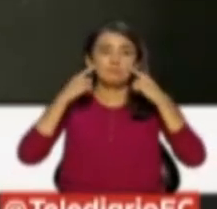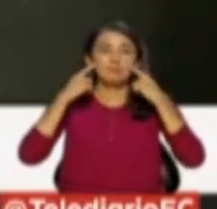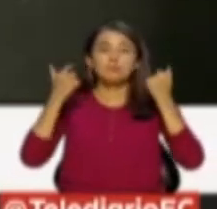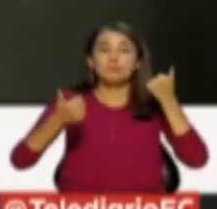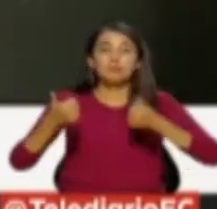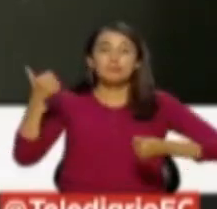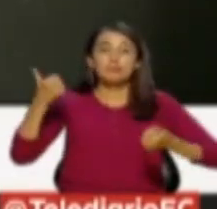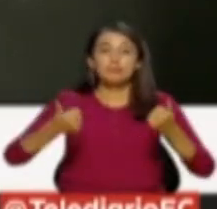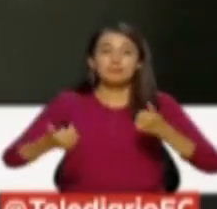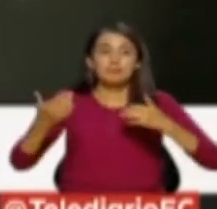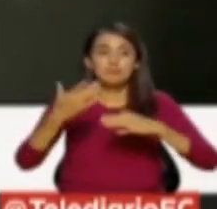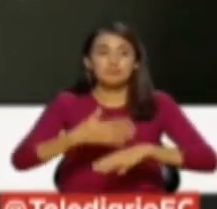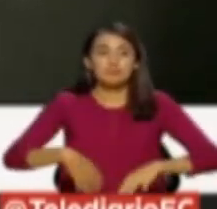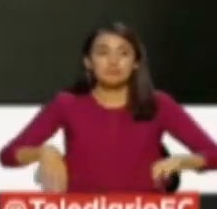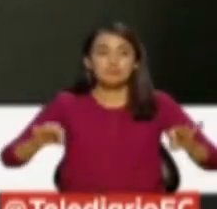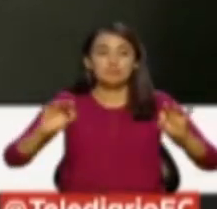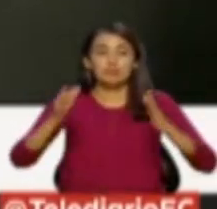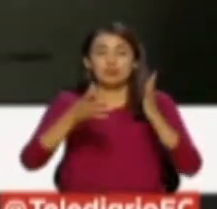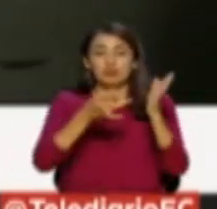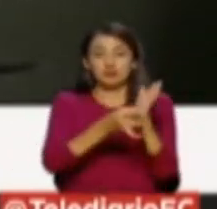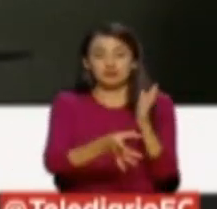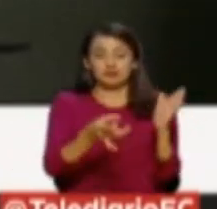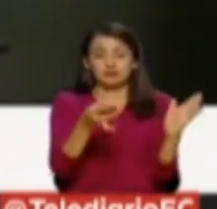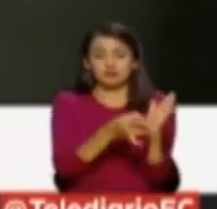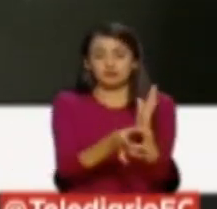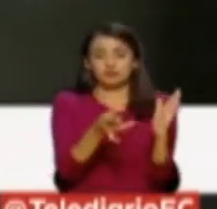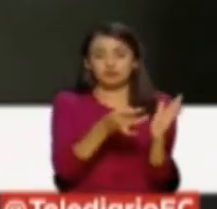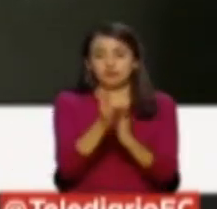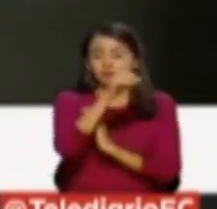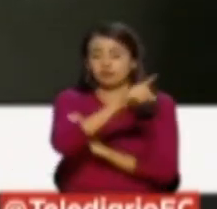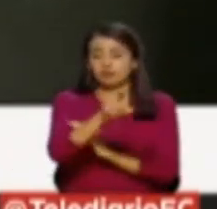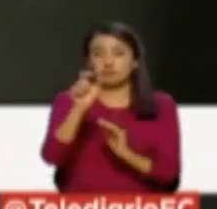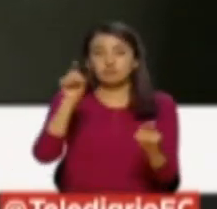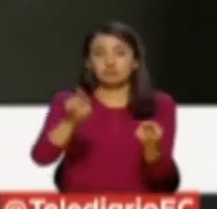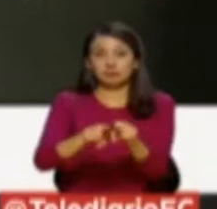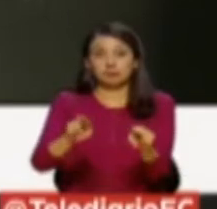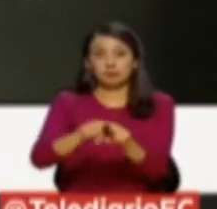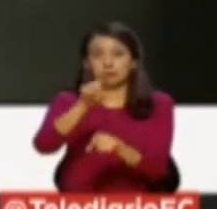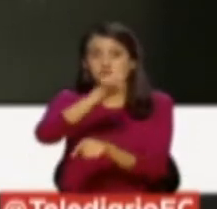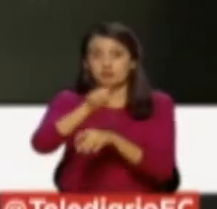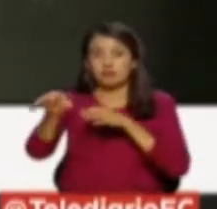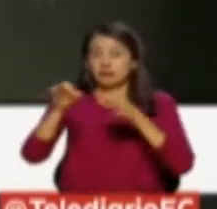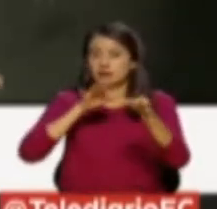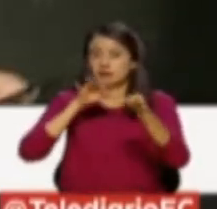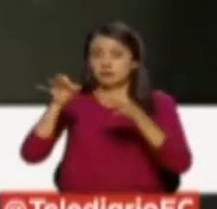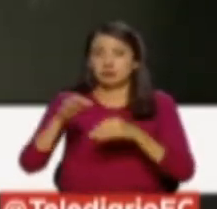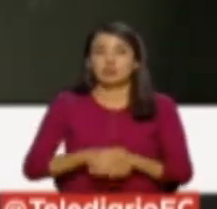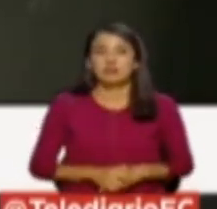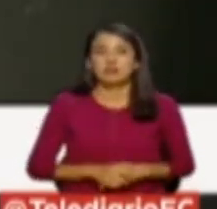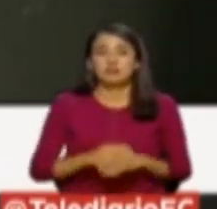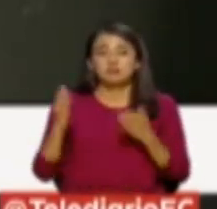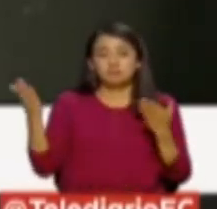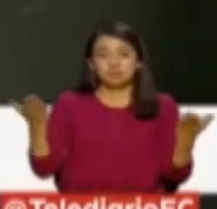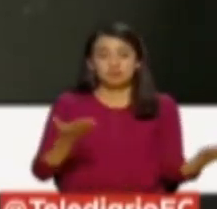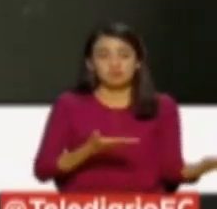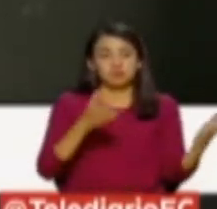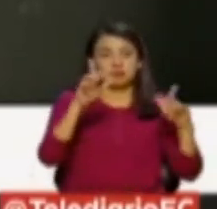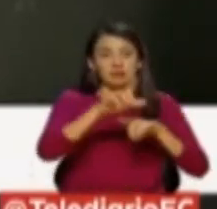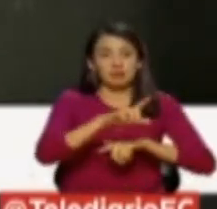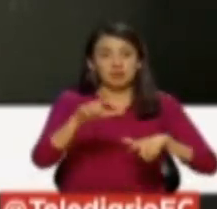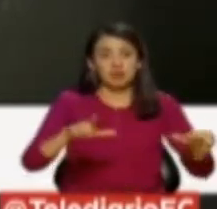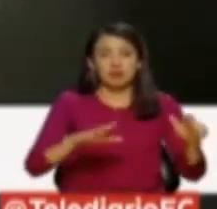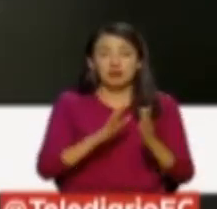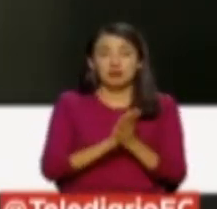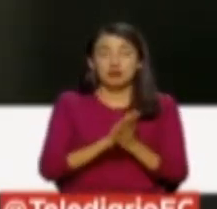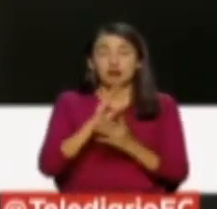de las artes plásticas vamos a hacer que el mismo nos vaya explicando de qué se trata estamos acá en la sala miguel de santiago